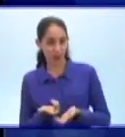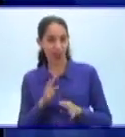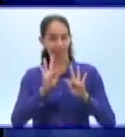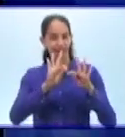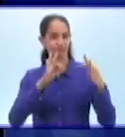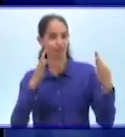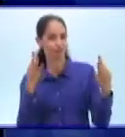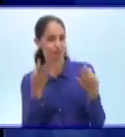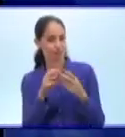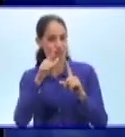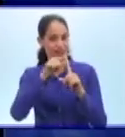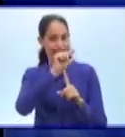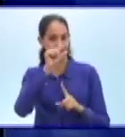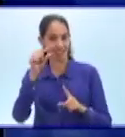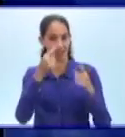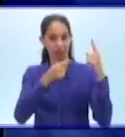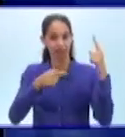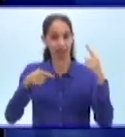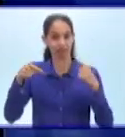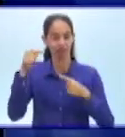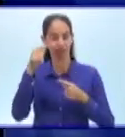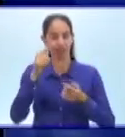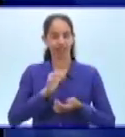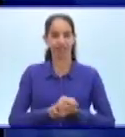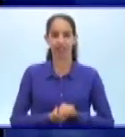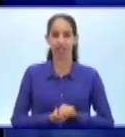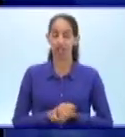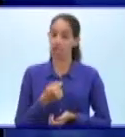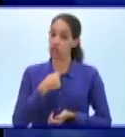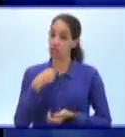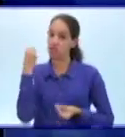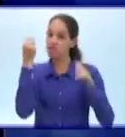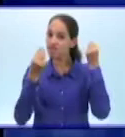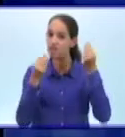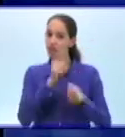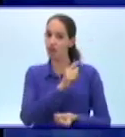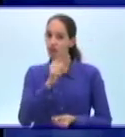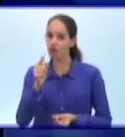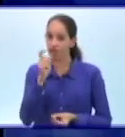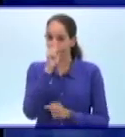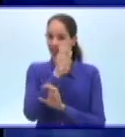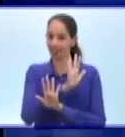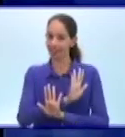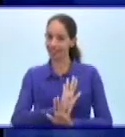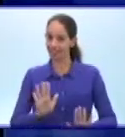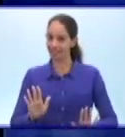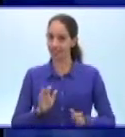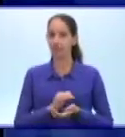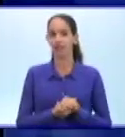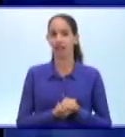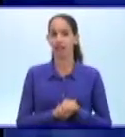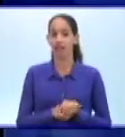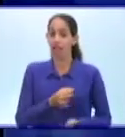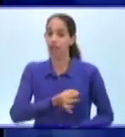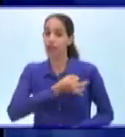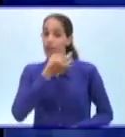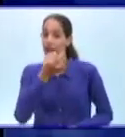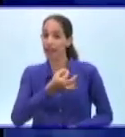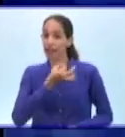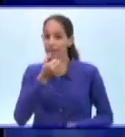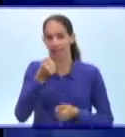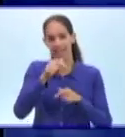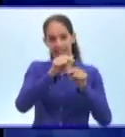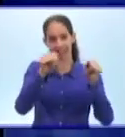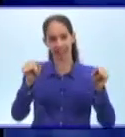familia. Espero lo hayan podido concluir y haya sido compartido en el aula y con